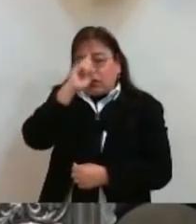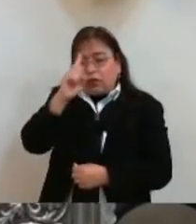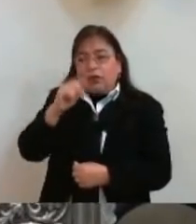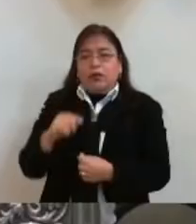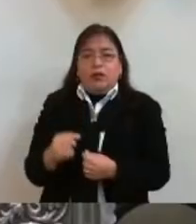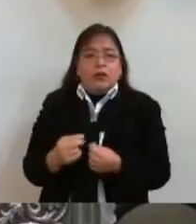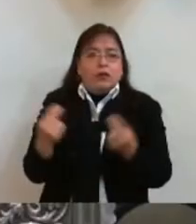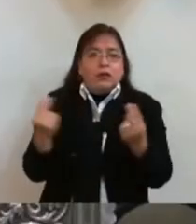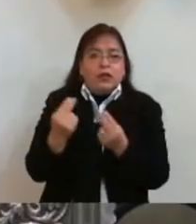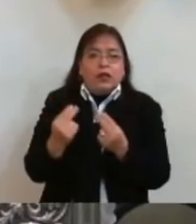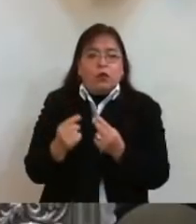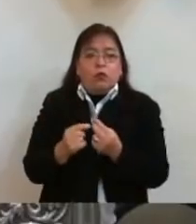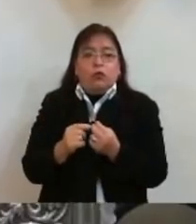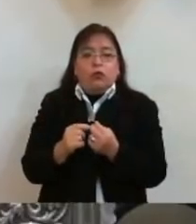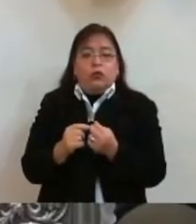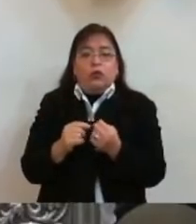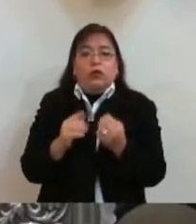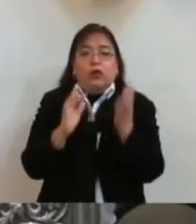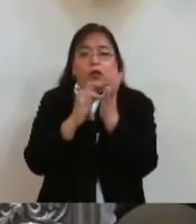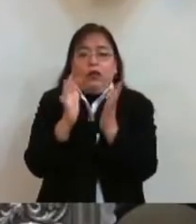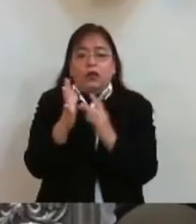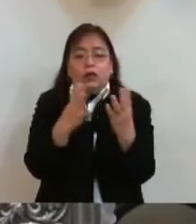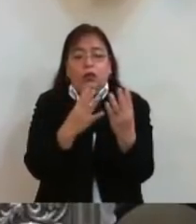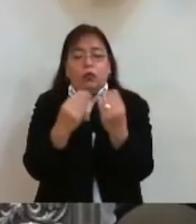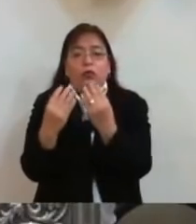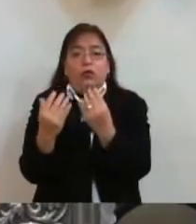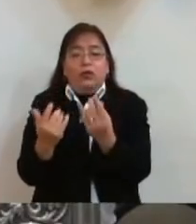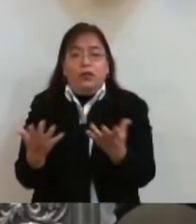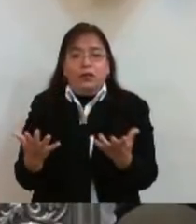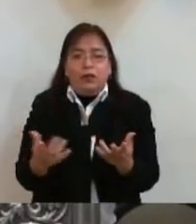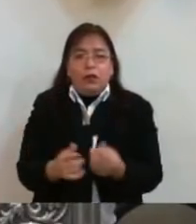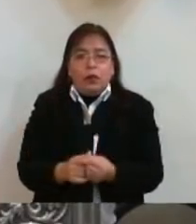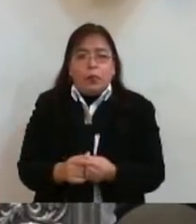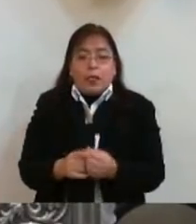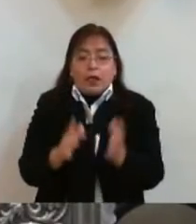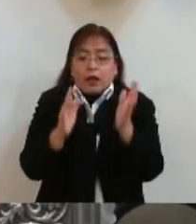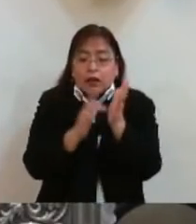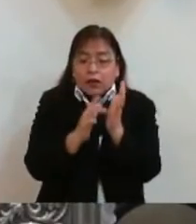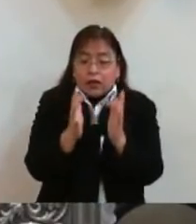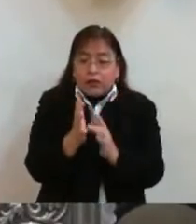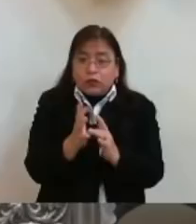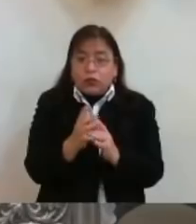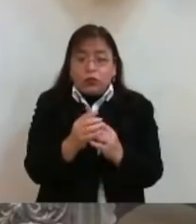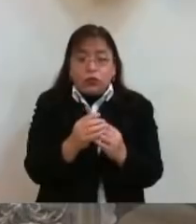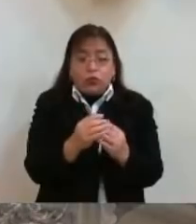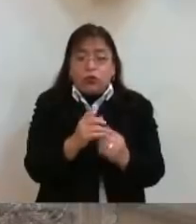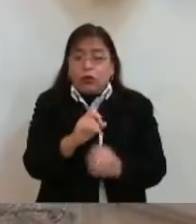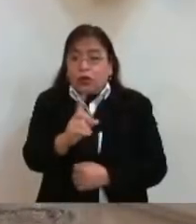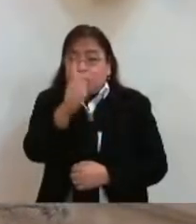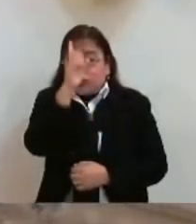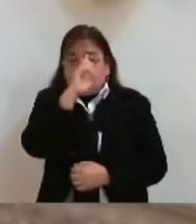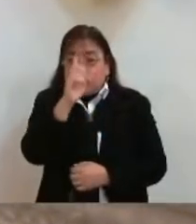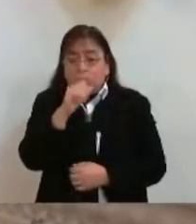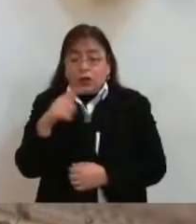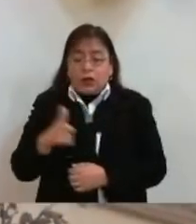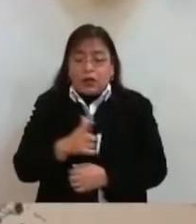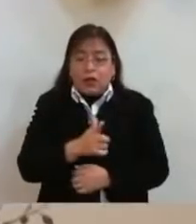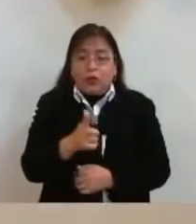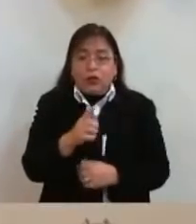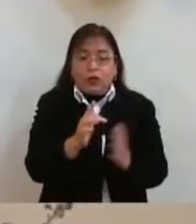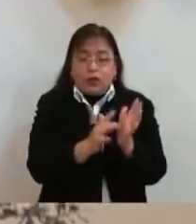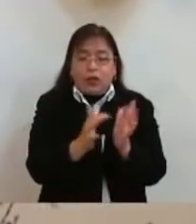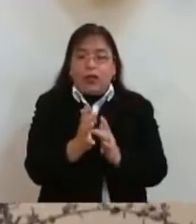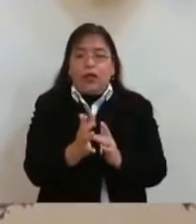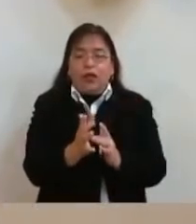necesitamos a Jesús, necesitamos que Él nos conduzca. Él